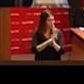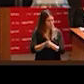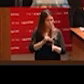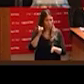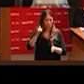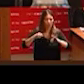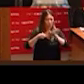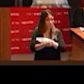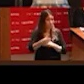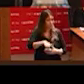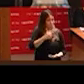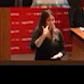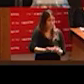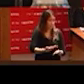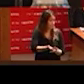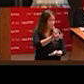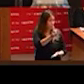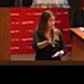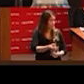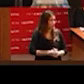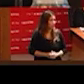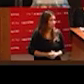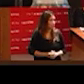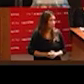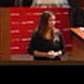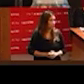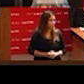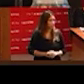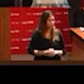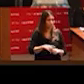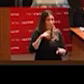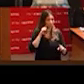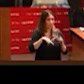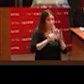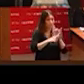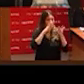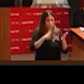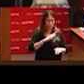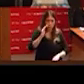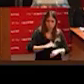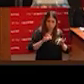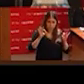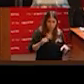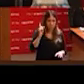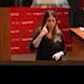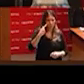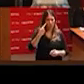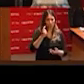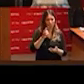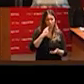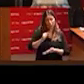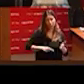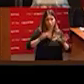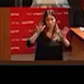que que hemos visto aquí perfectamente el cumplimiento de la legislación vigente reducción de costes de